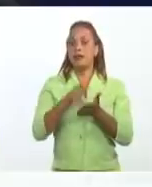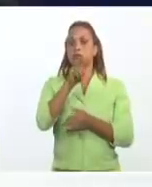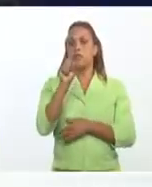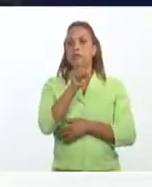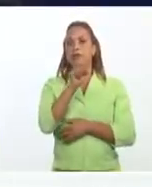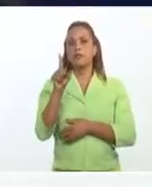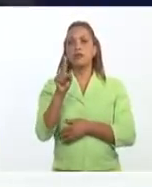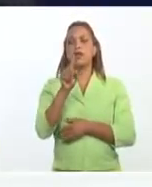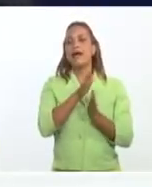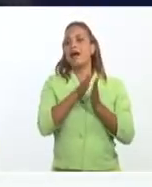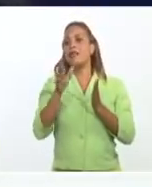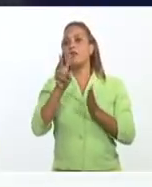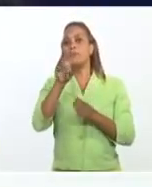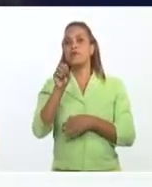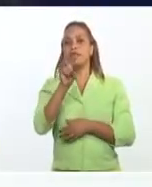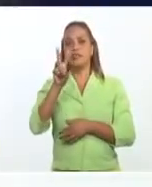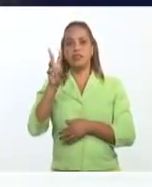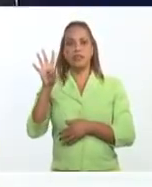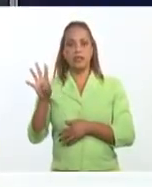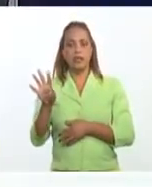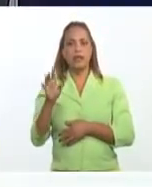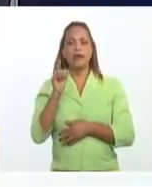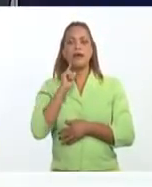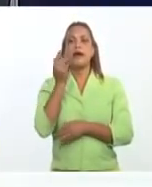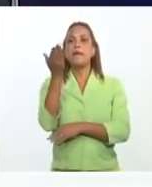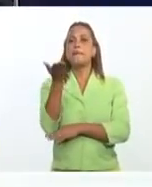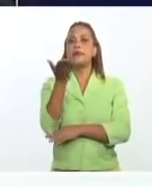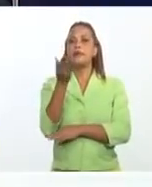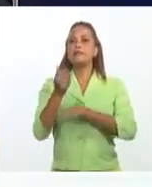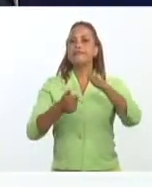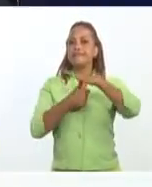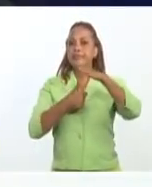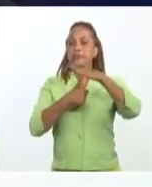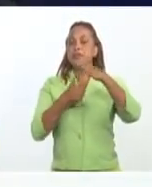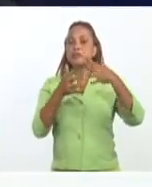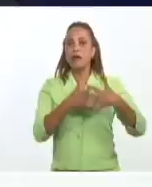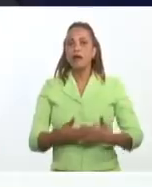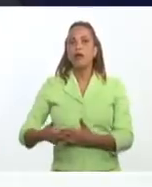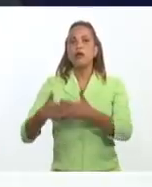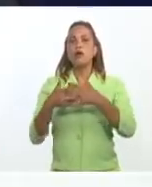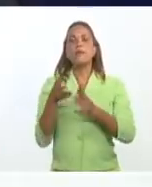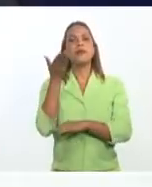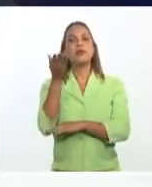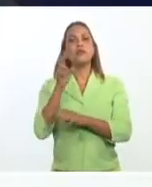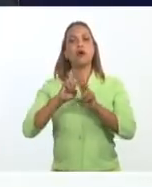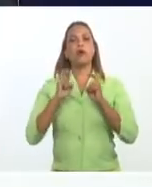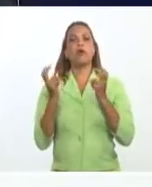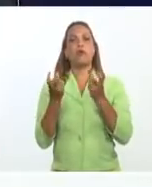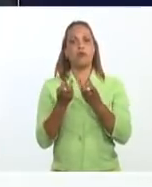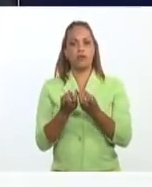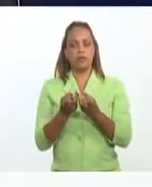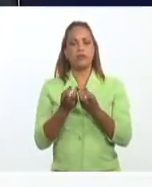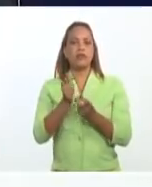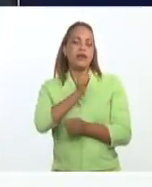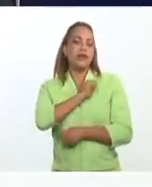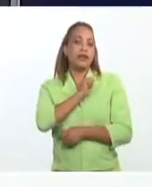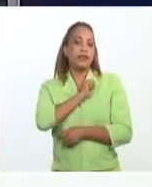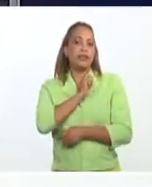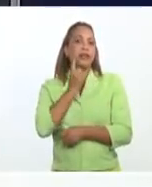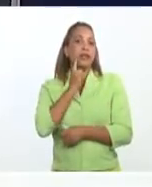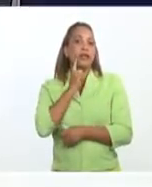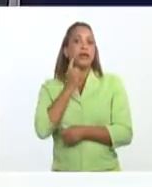2022-2023 que el presidente Joe Biden ha solicitado al Congreso. En la base financiera con la cual el mandatario pretende encarar